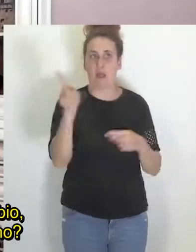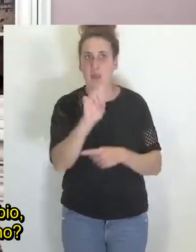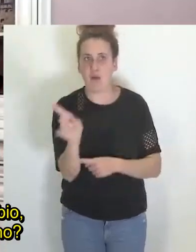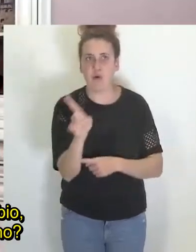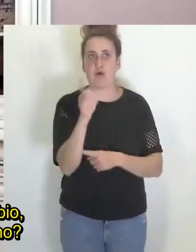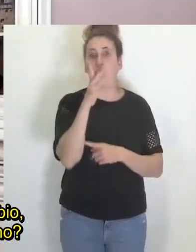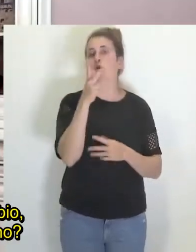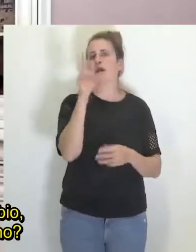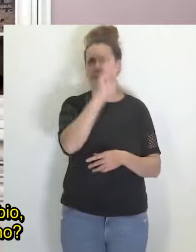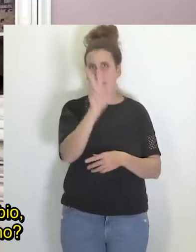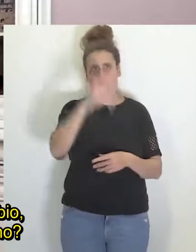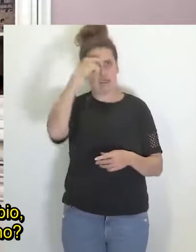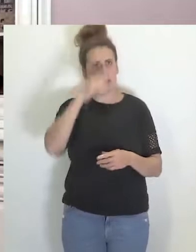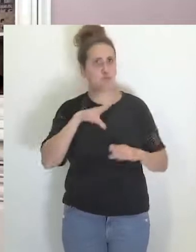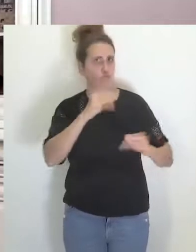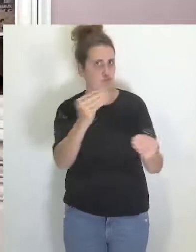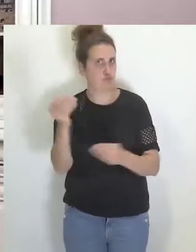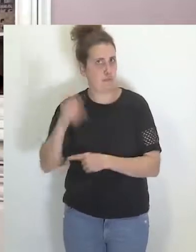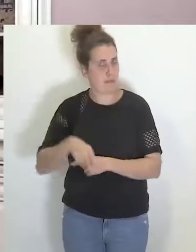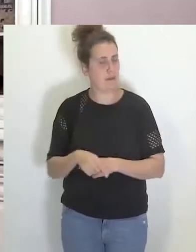cambio de Venezuela sabemos mucho,